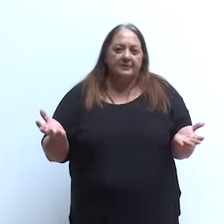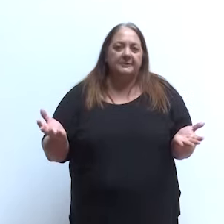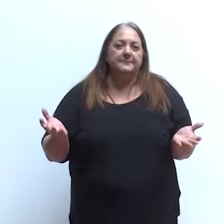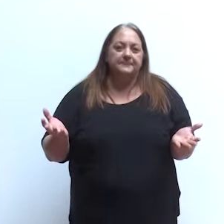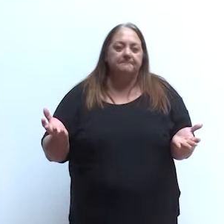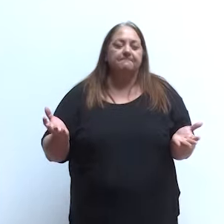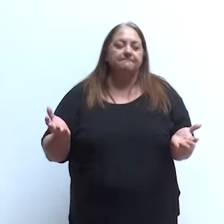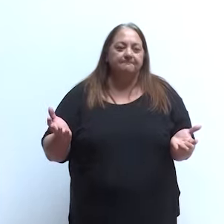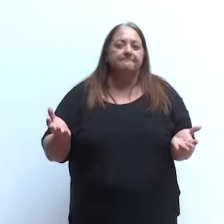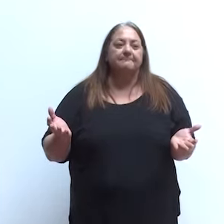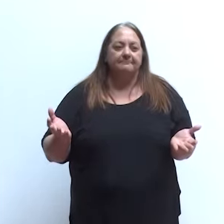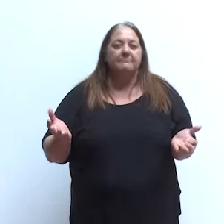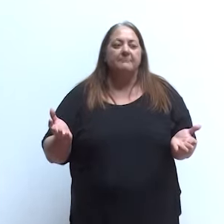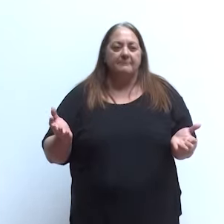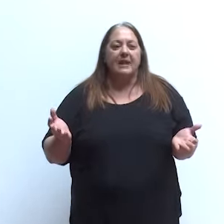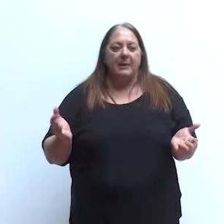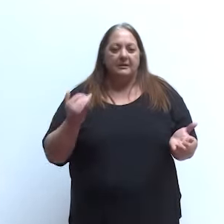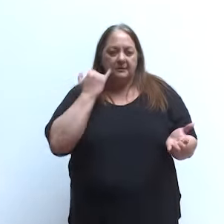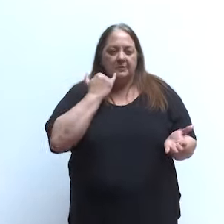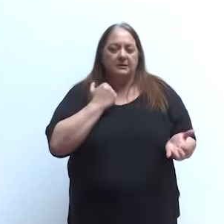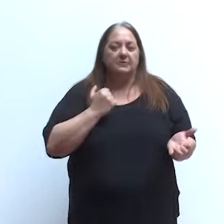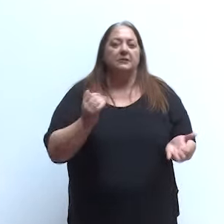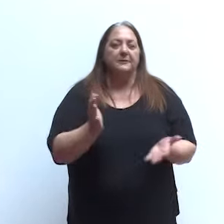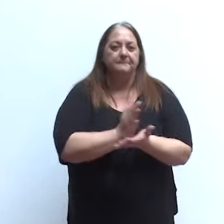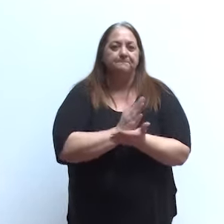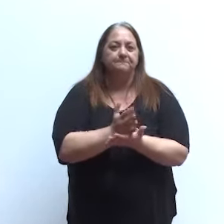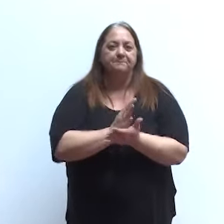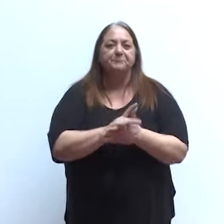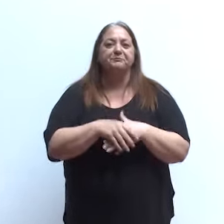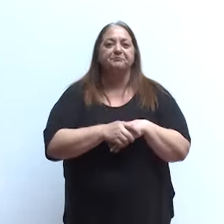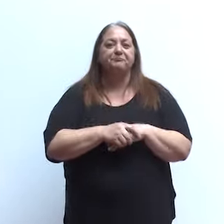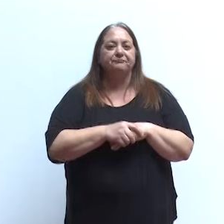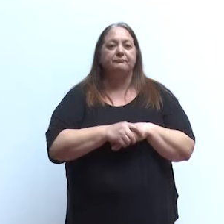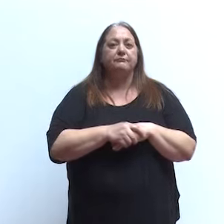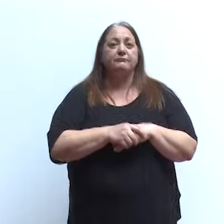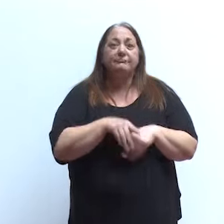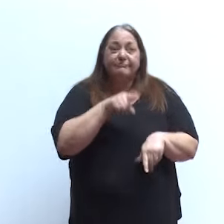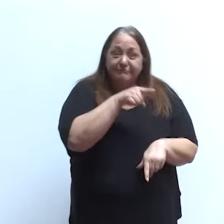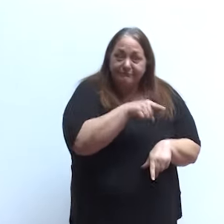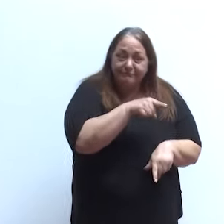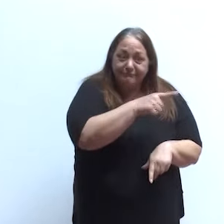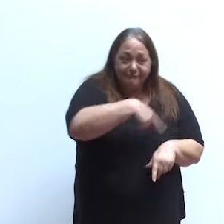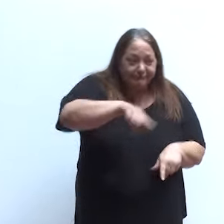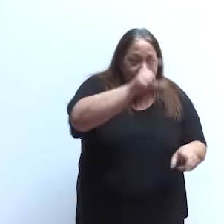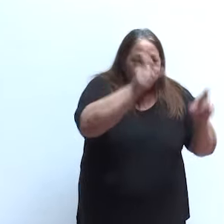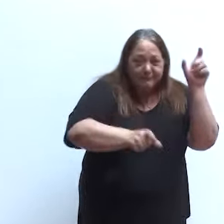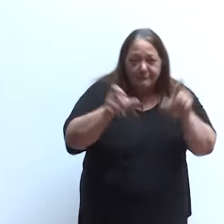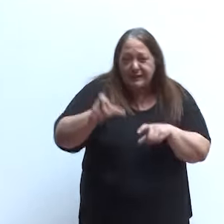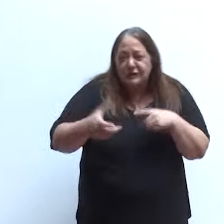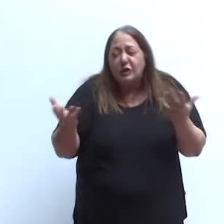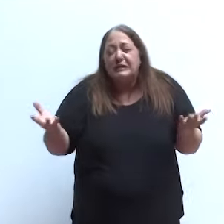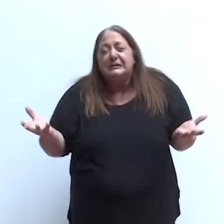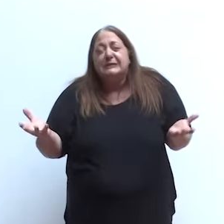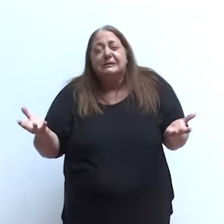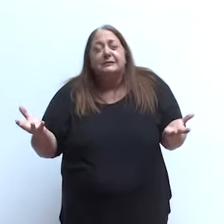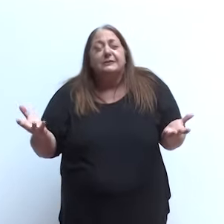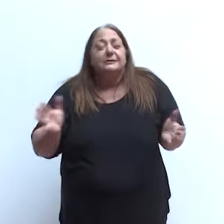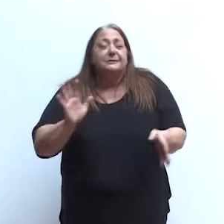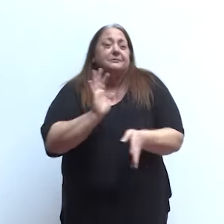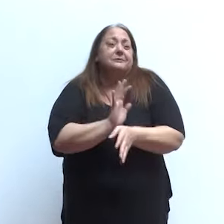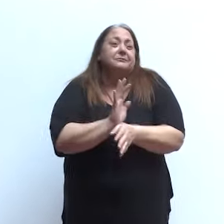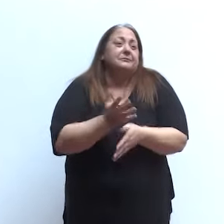desintermediación también eh esa gente fue quedando cautiva de también de pasiones tristes o pasiones bajas también